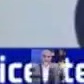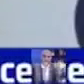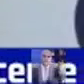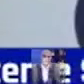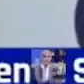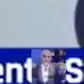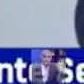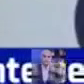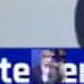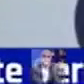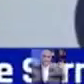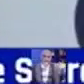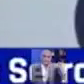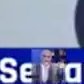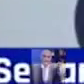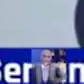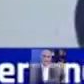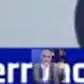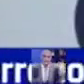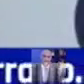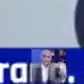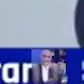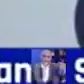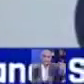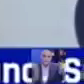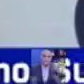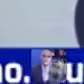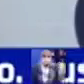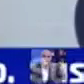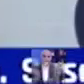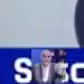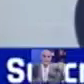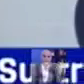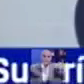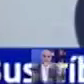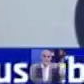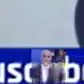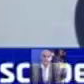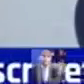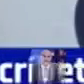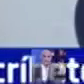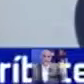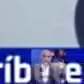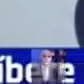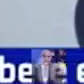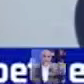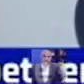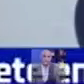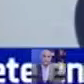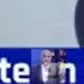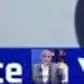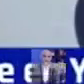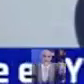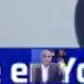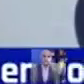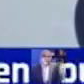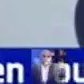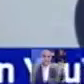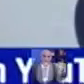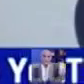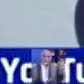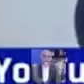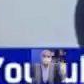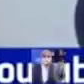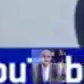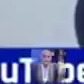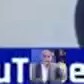controversia constitucional en contra de este llamado decretazo, que insistamos, ya lo hemos platicado aquí en Censura, no es